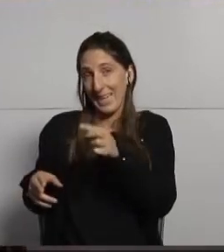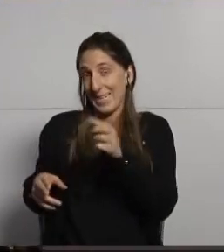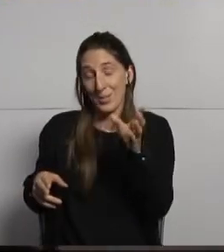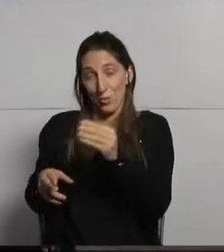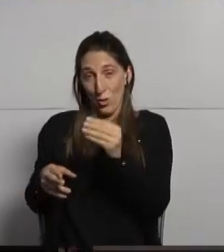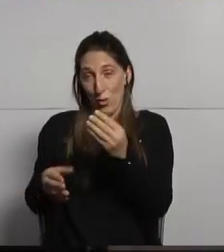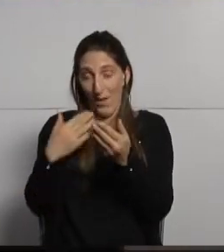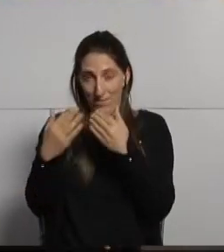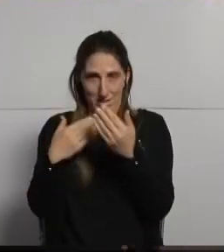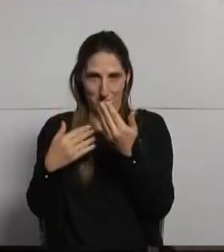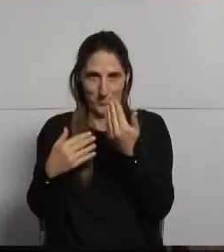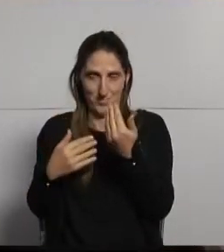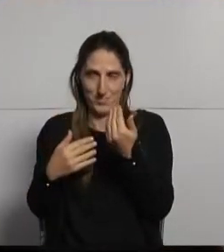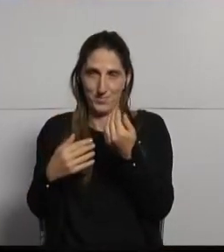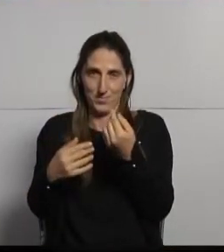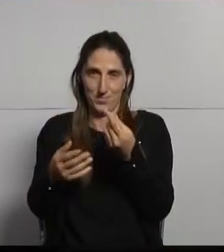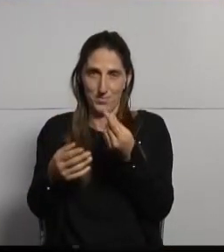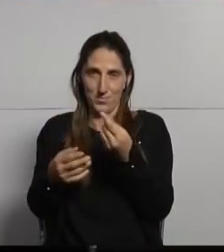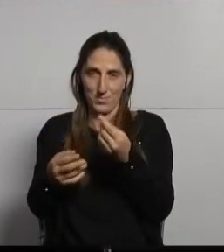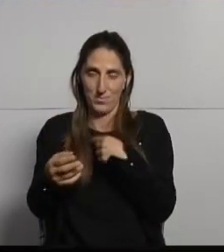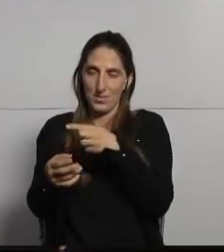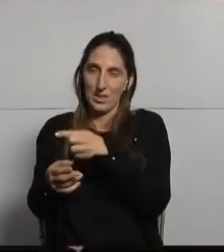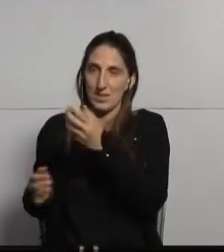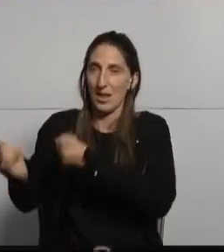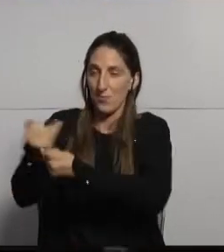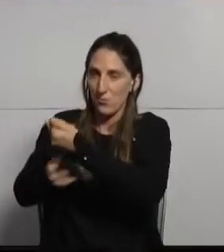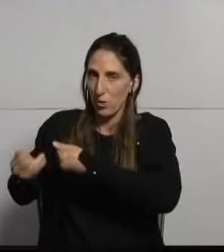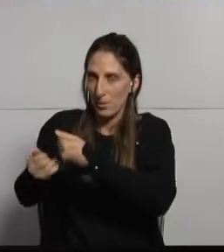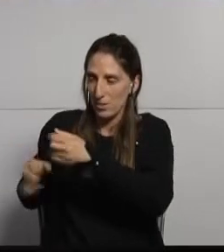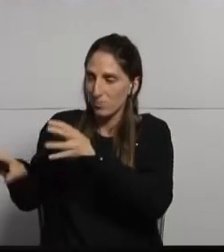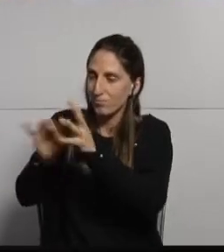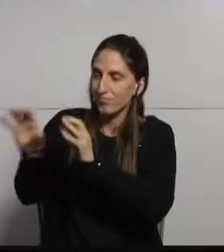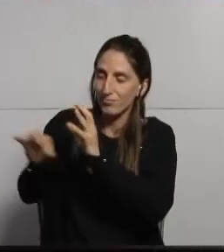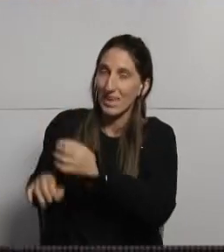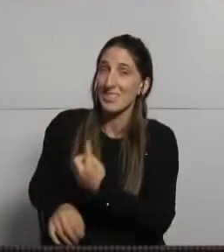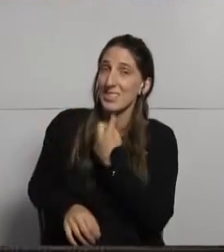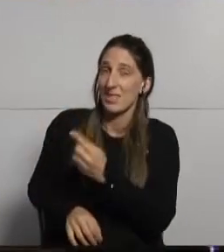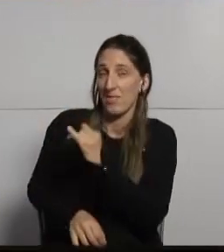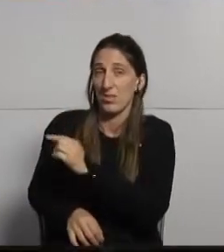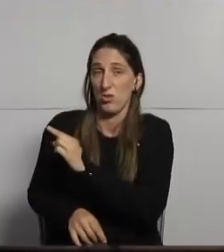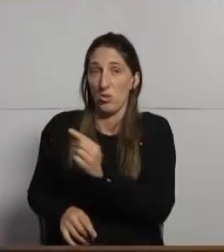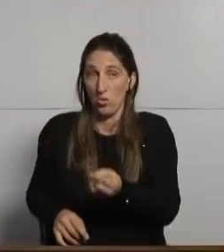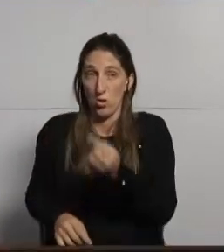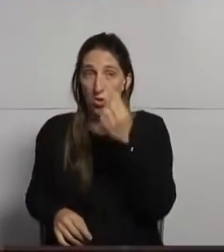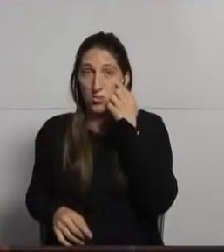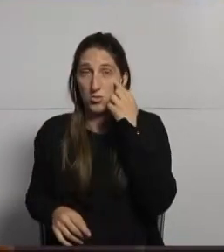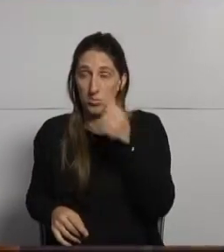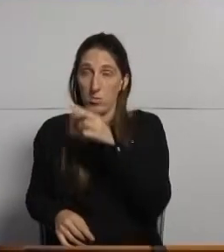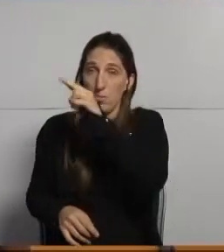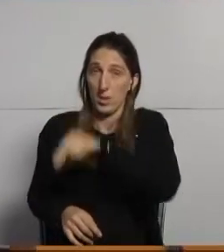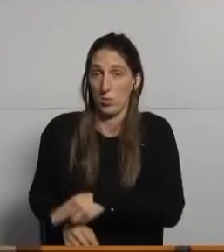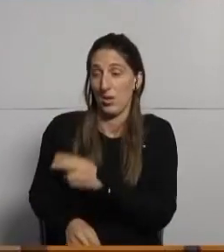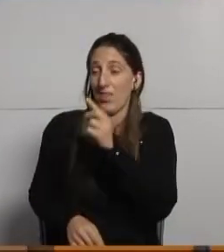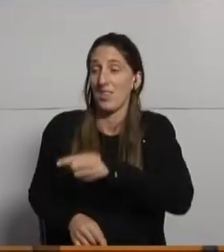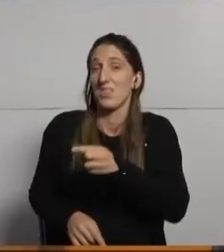esto que estamos hablando ahora, que es realmente la extracción de datos útiles, de información útil y de conocimiento para ser utilizado para la toma